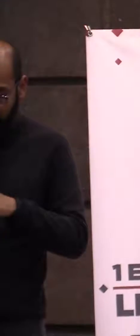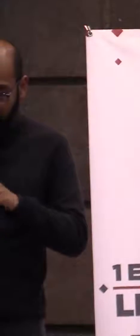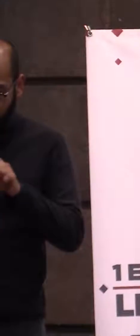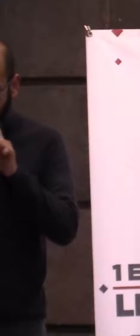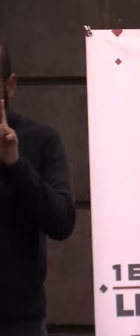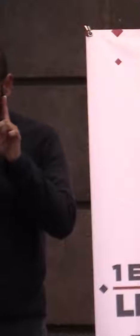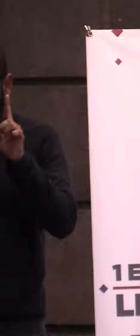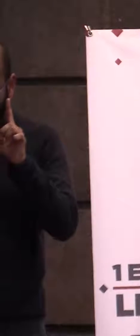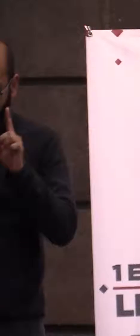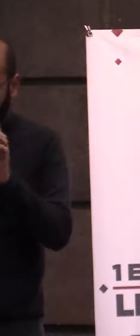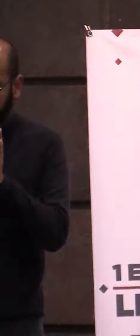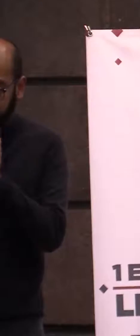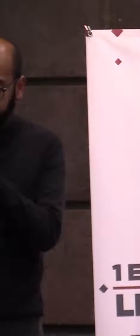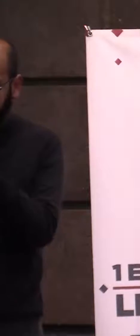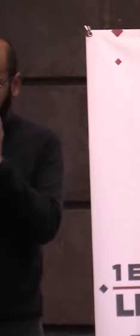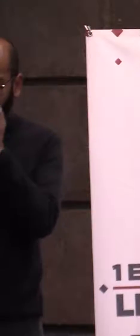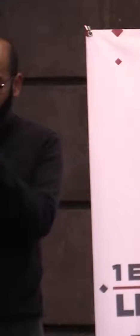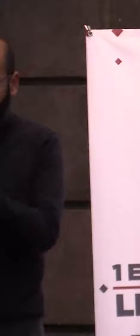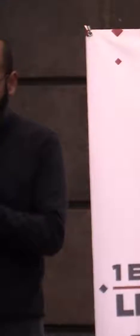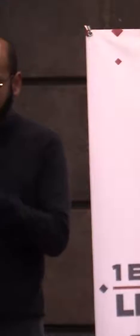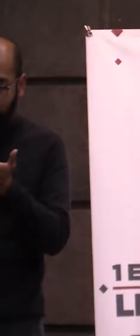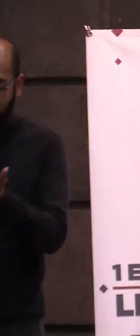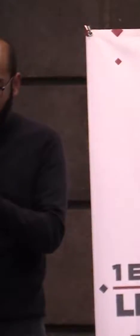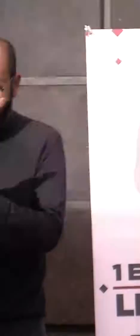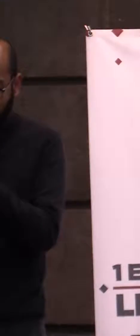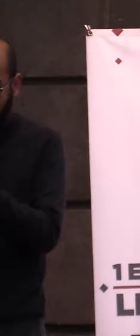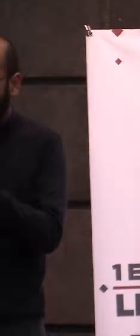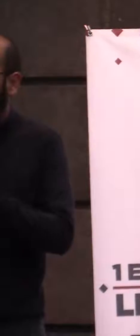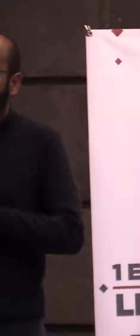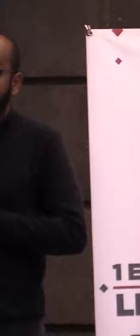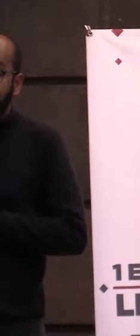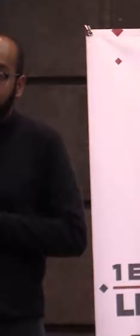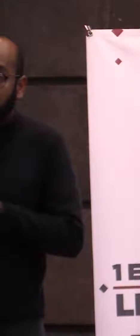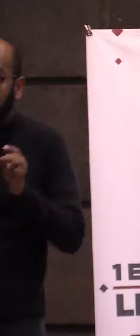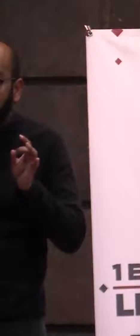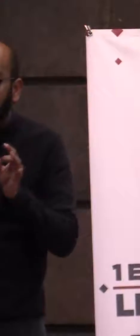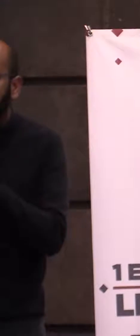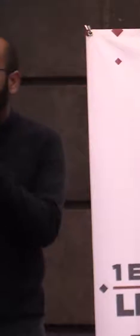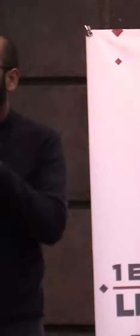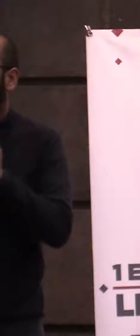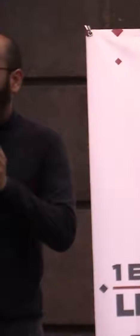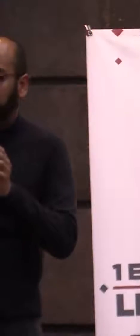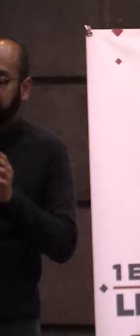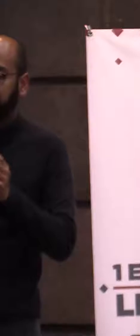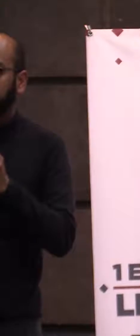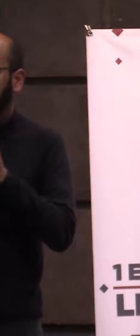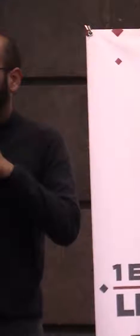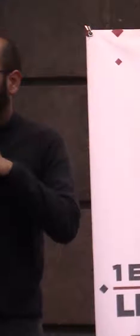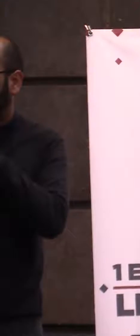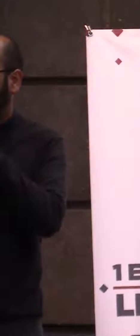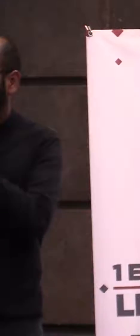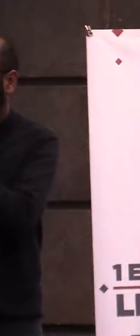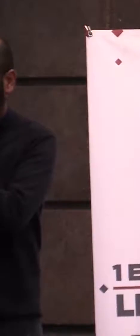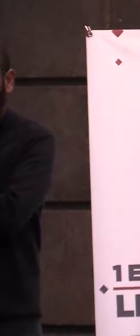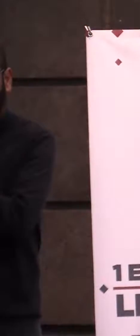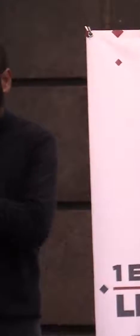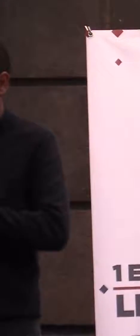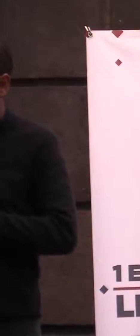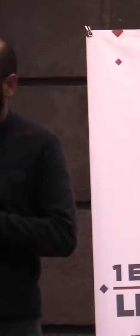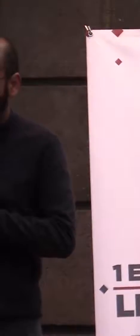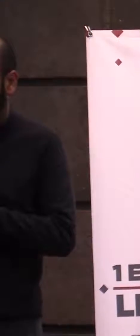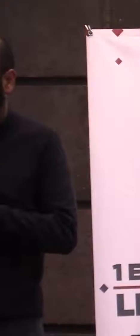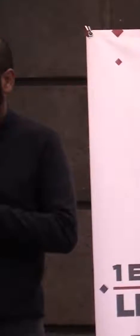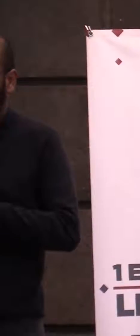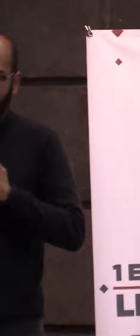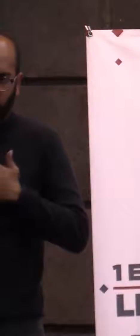reformas imprescindibles ante el combate a la impunidad y la corrupción. Reformamos el